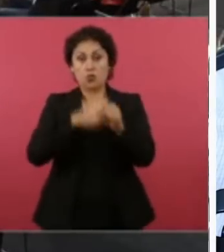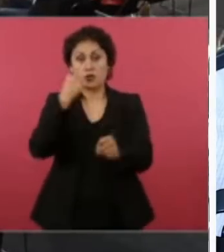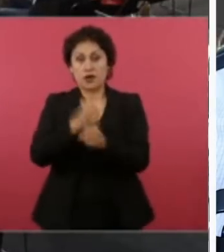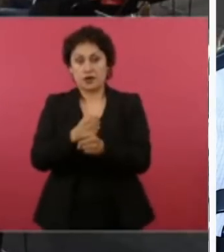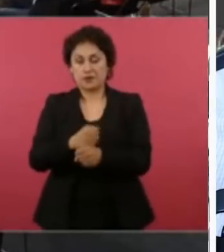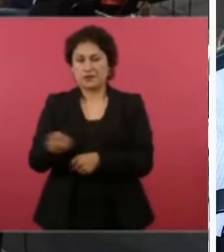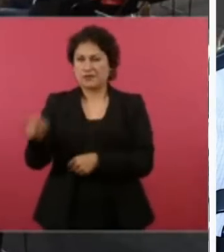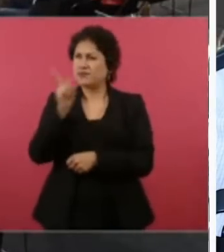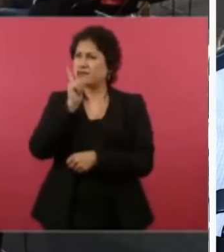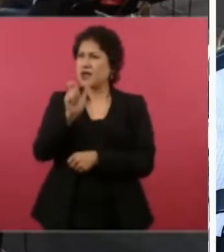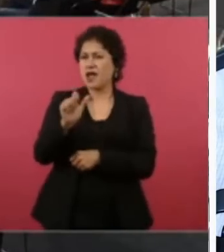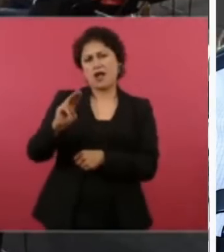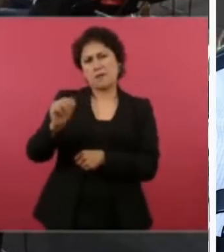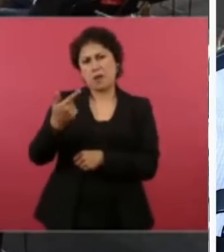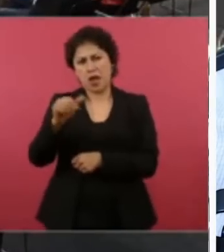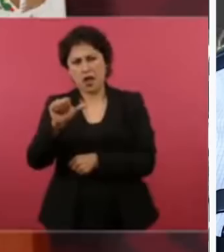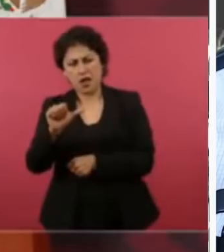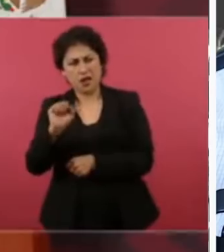amaga o algo así,